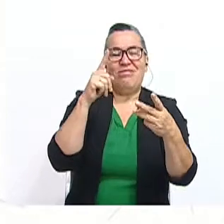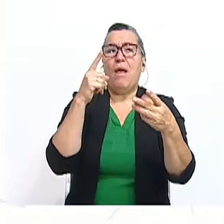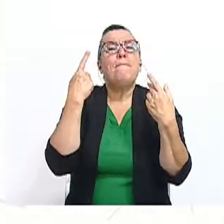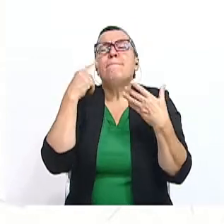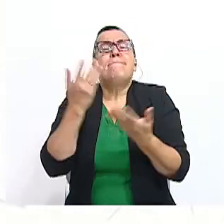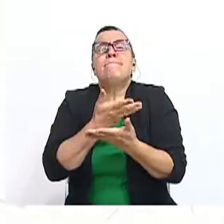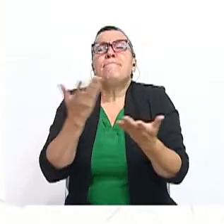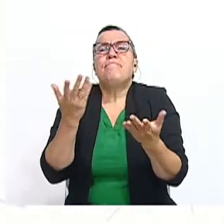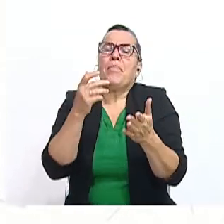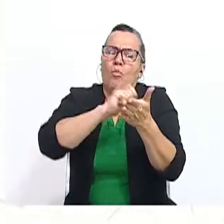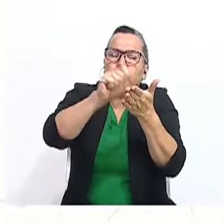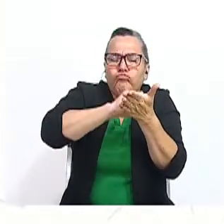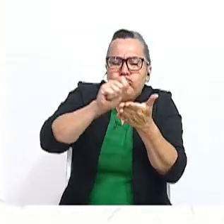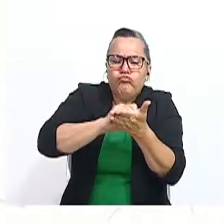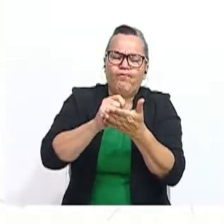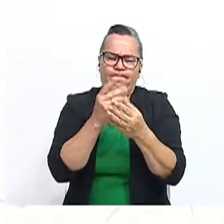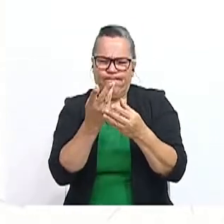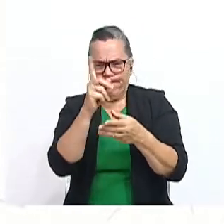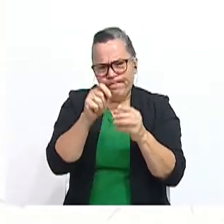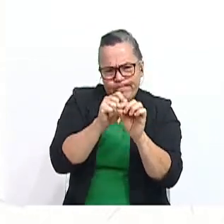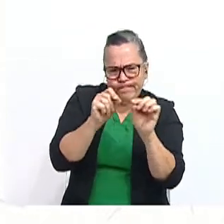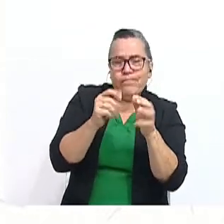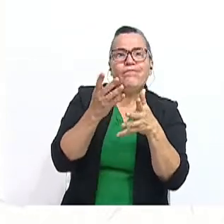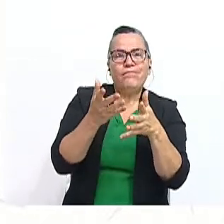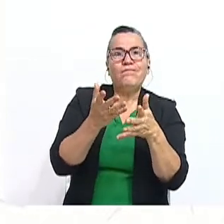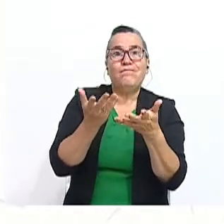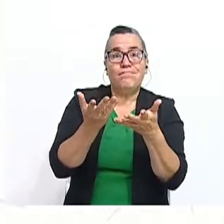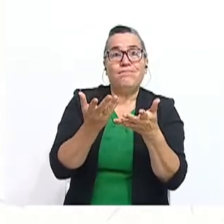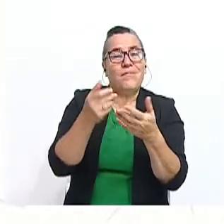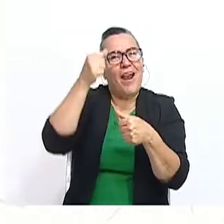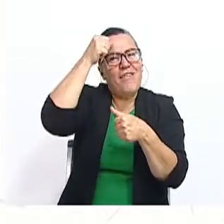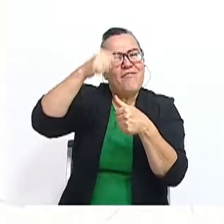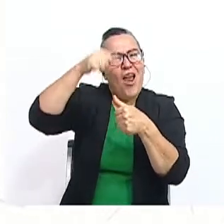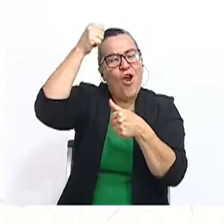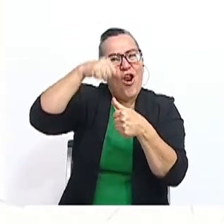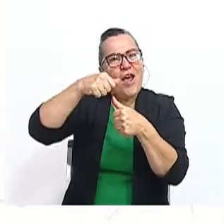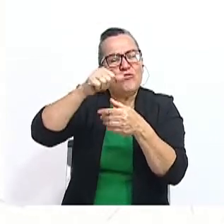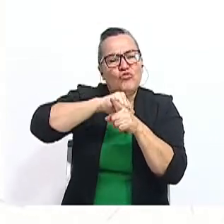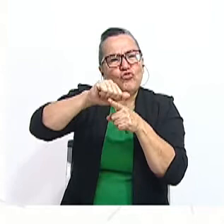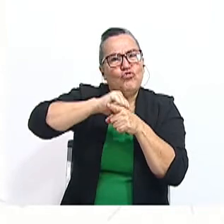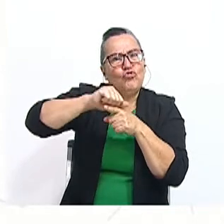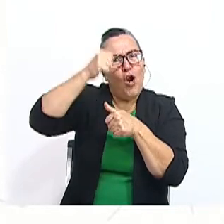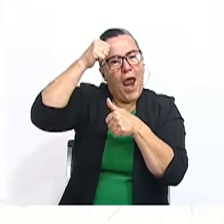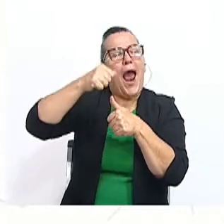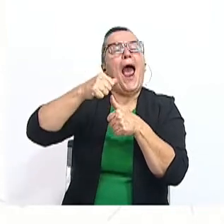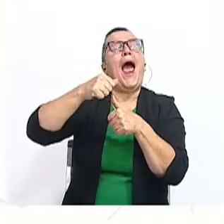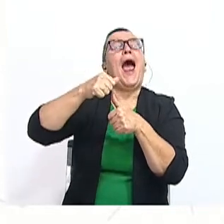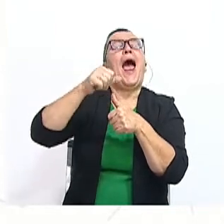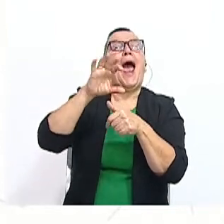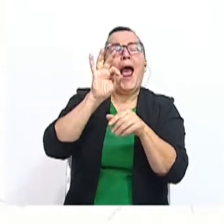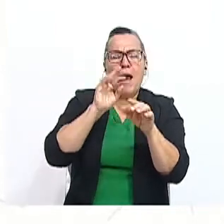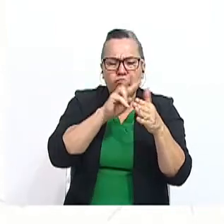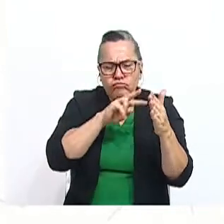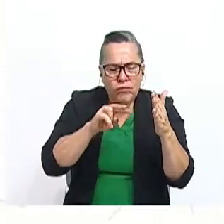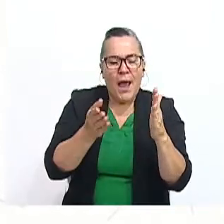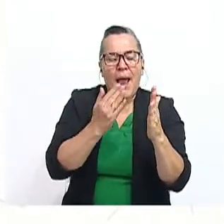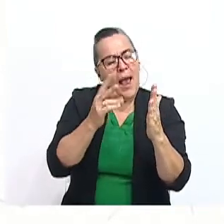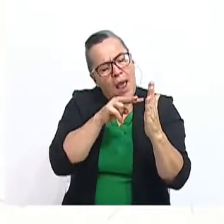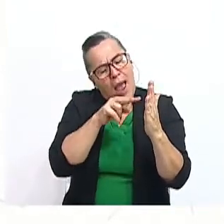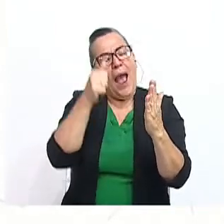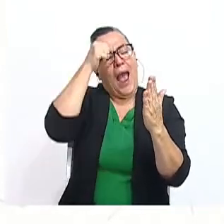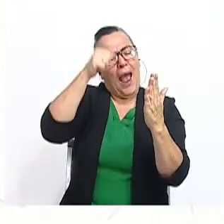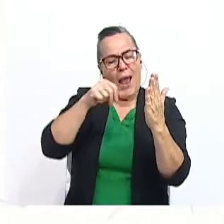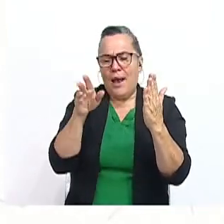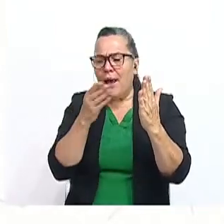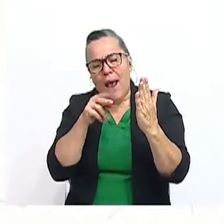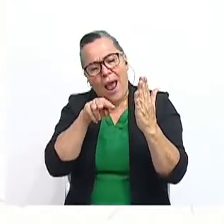qué? Hacer apuntes y recordarnos cuando repasemos. Porque eso es lo importante, tener dónde poder recordar